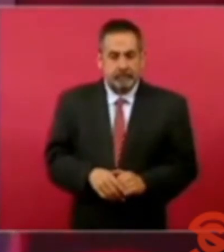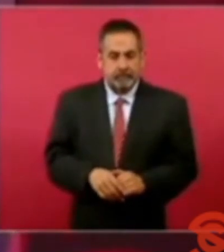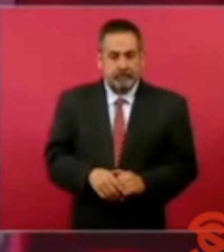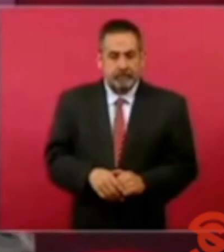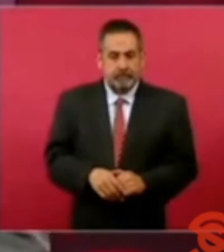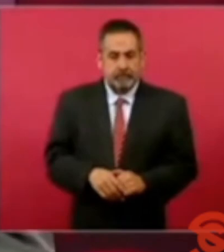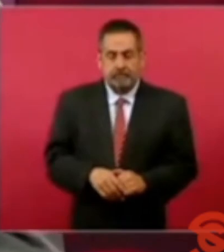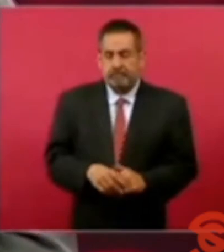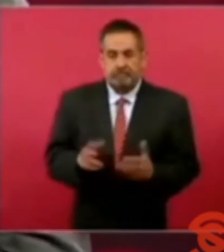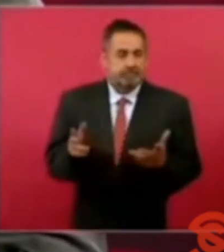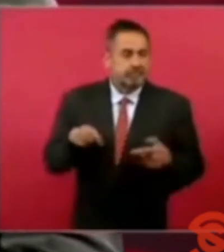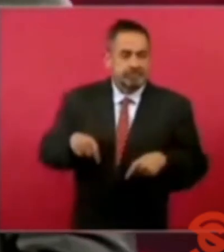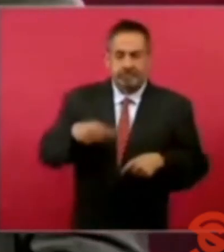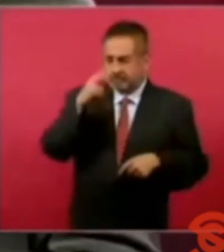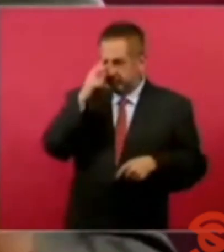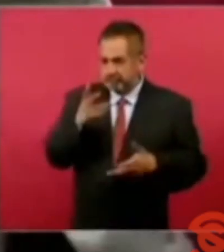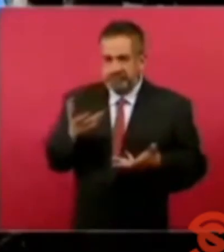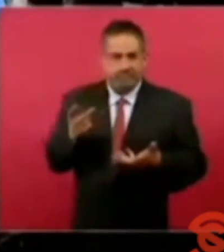dos caminos: